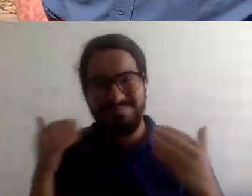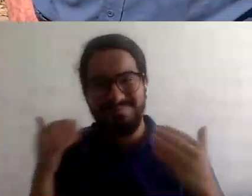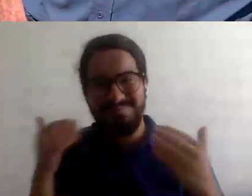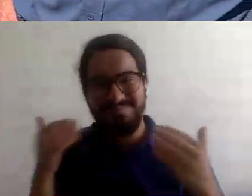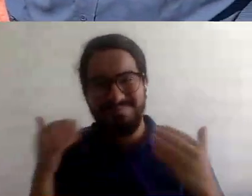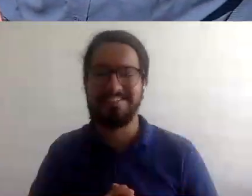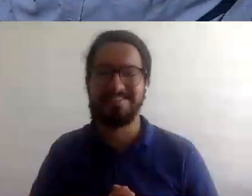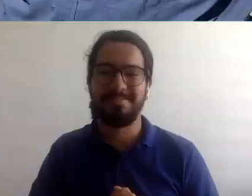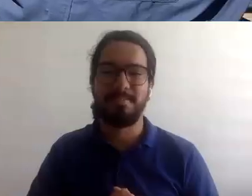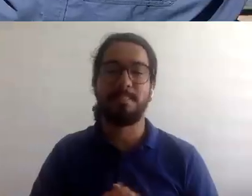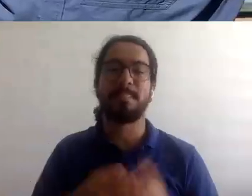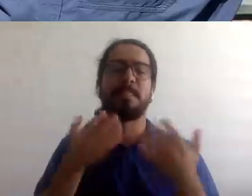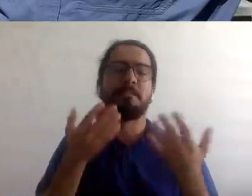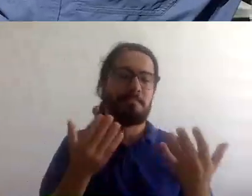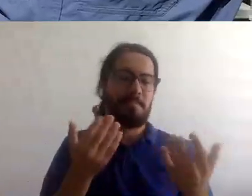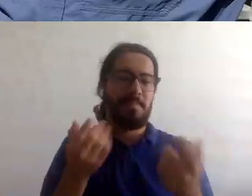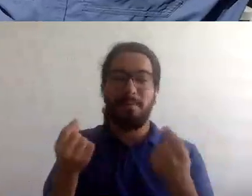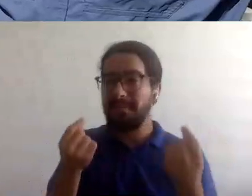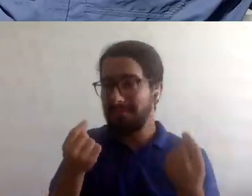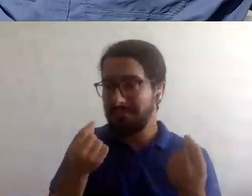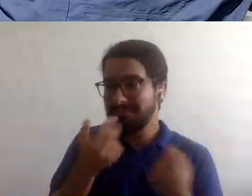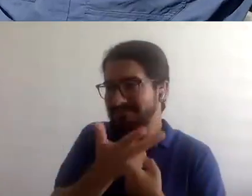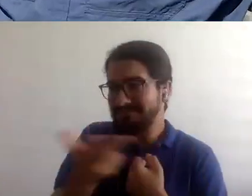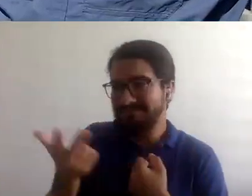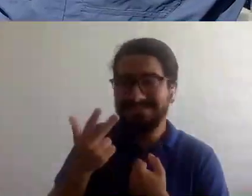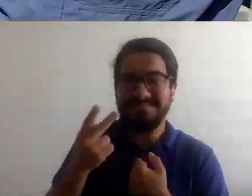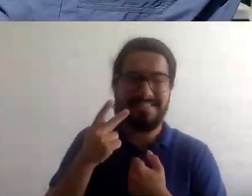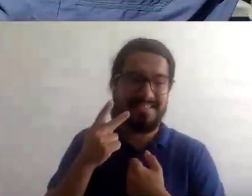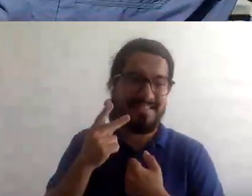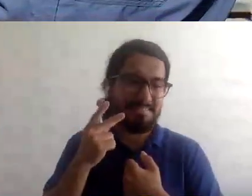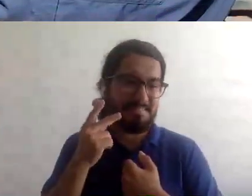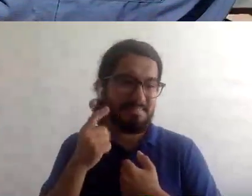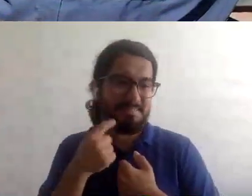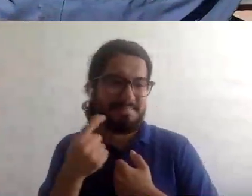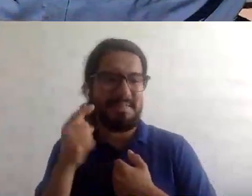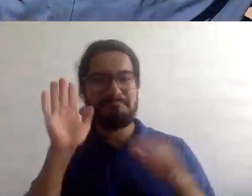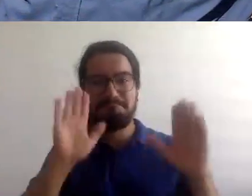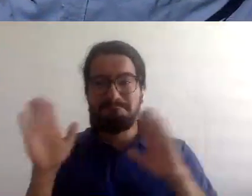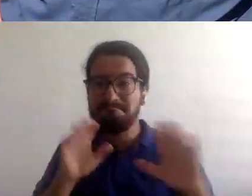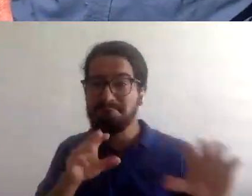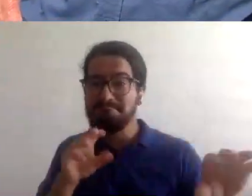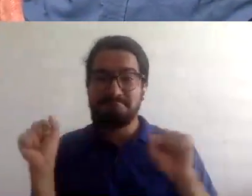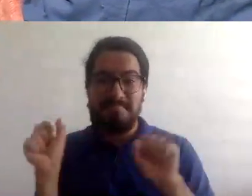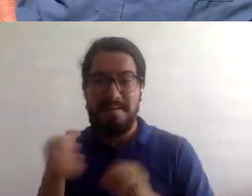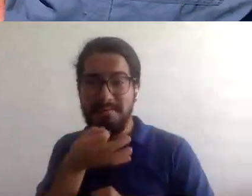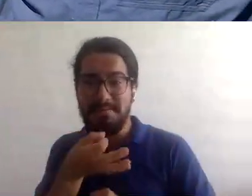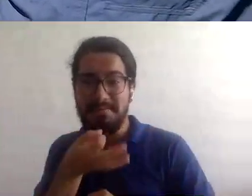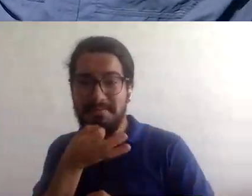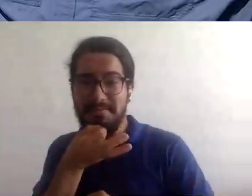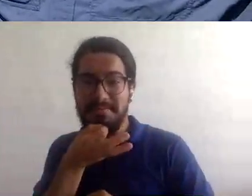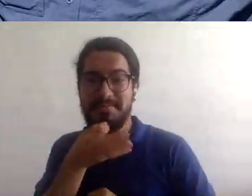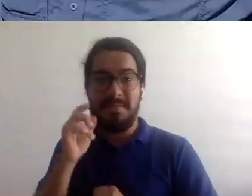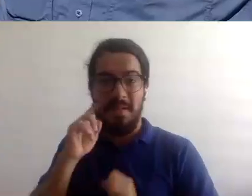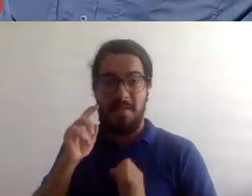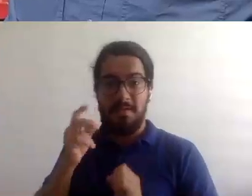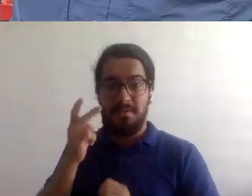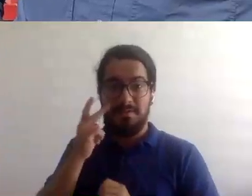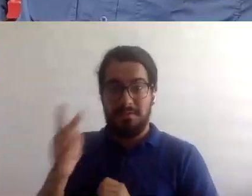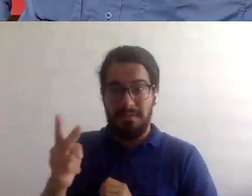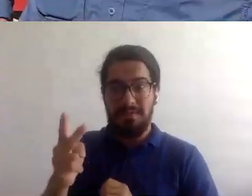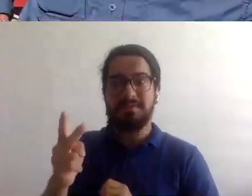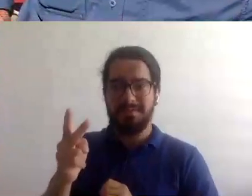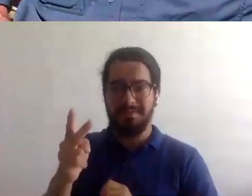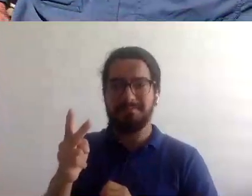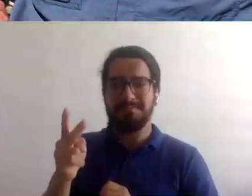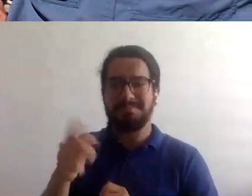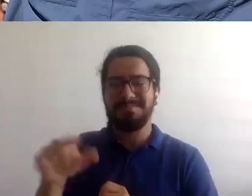Aquí ya vamos de despedida. Como vieron, cocinaron Kim y don Jorge un platillo delicioso, riquísimo. Y ya cuando íbamos de